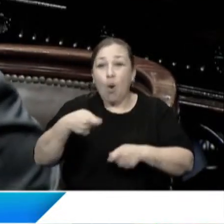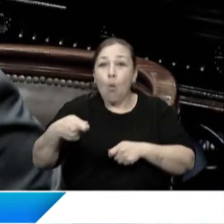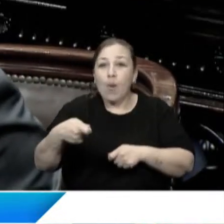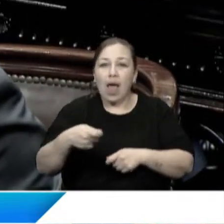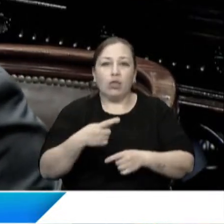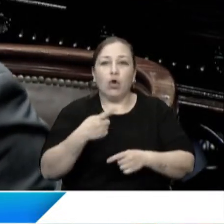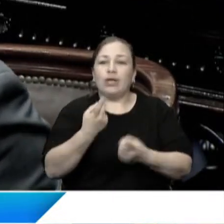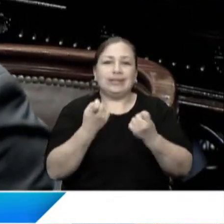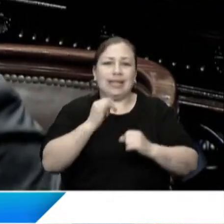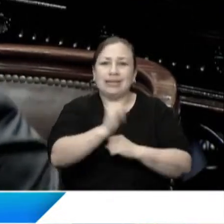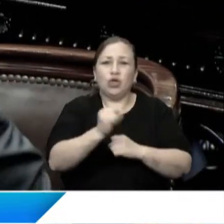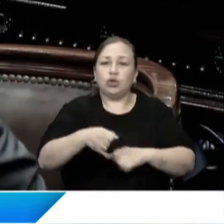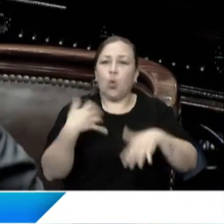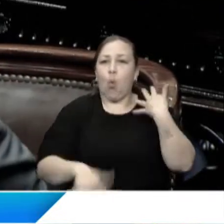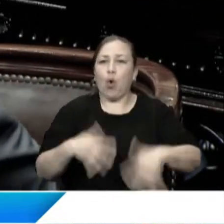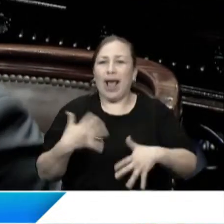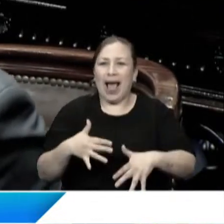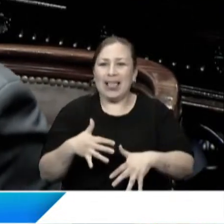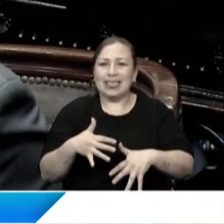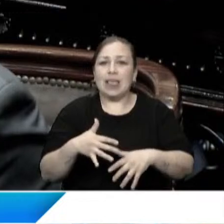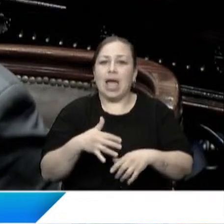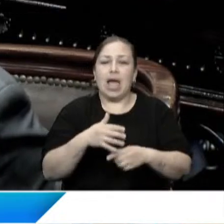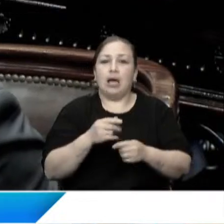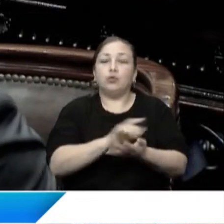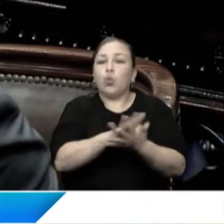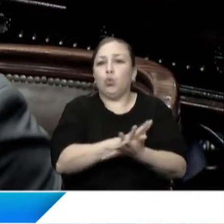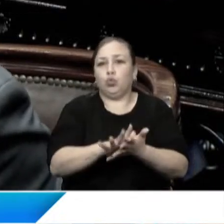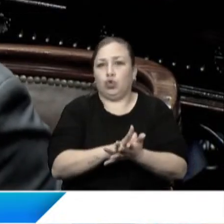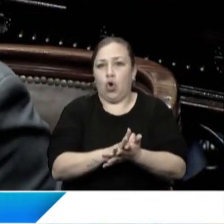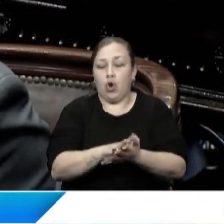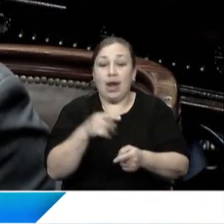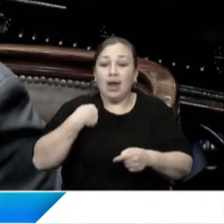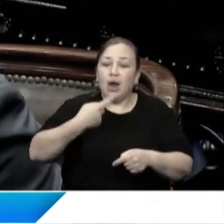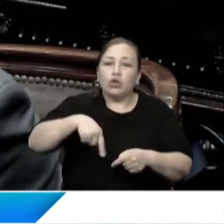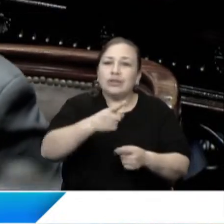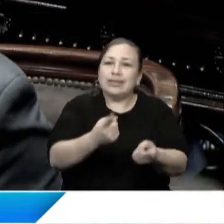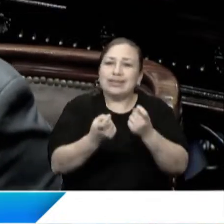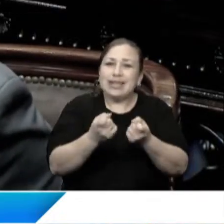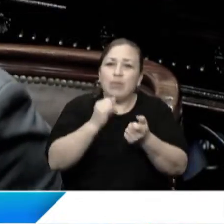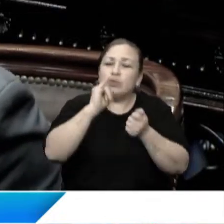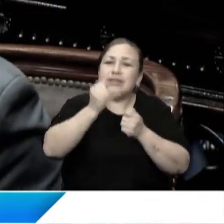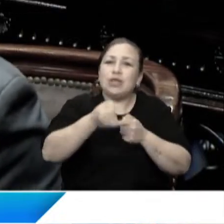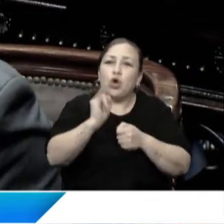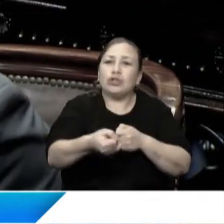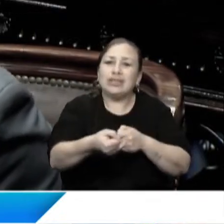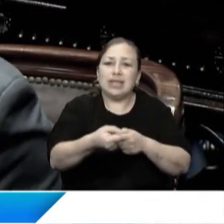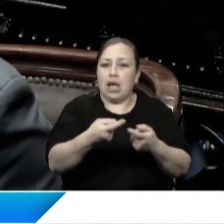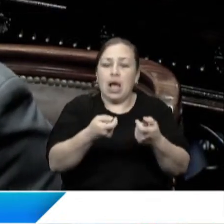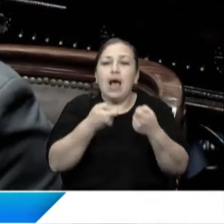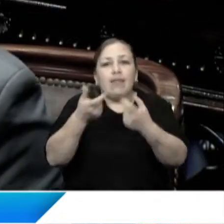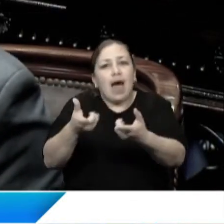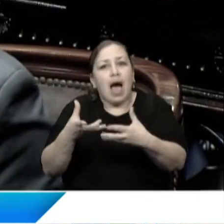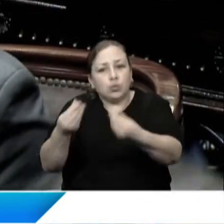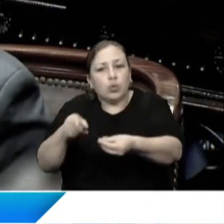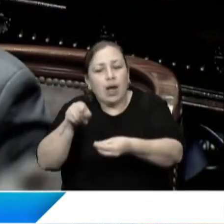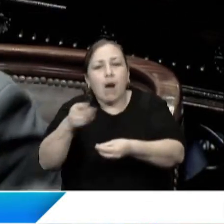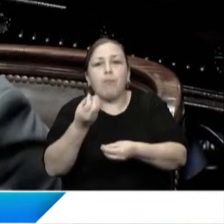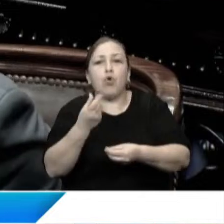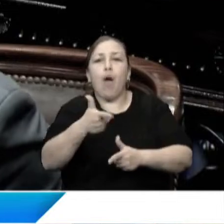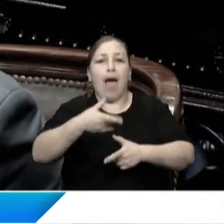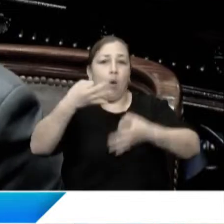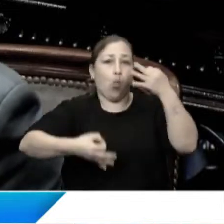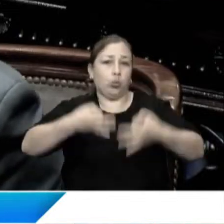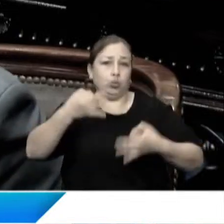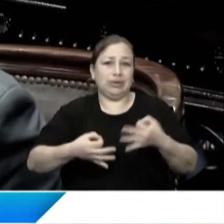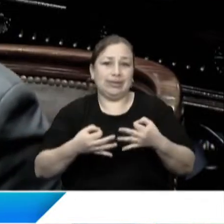urgente que rompamos, que terminemos con una de las injusticias más absolutas en